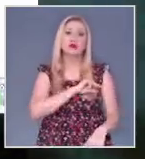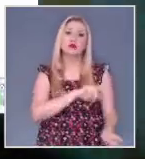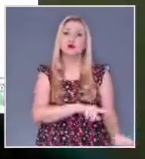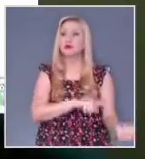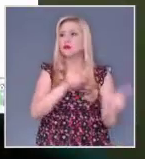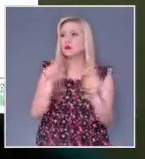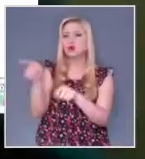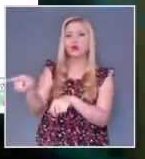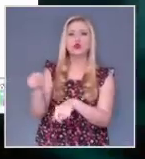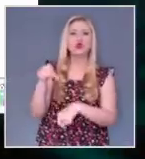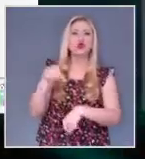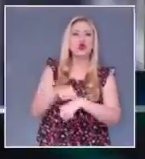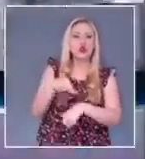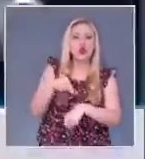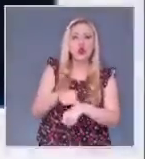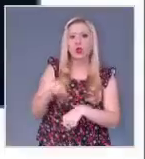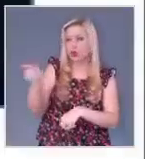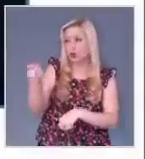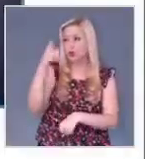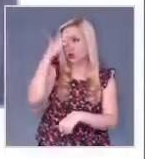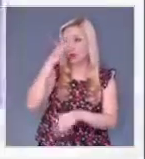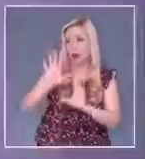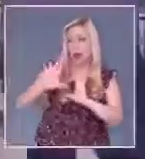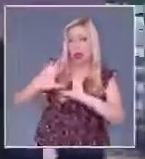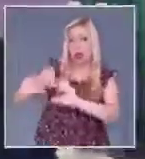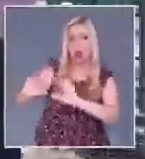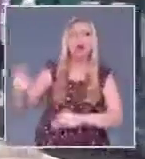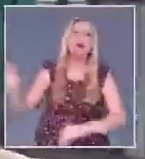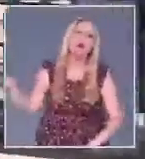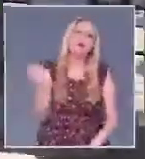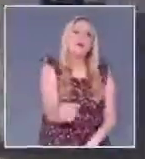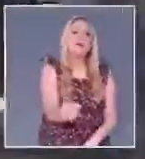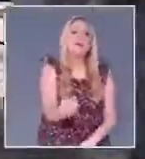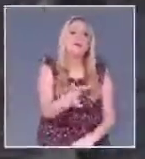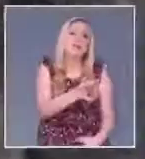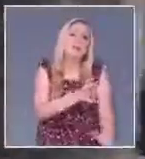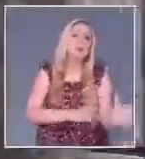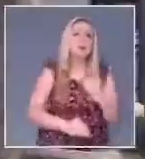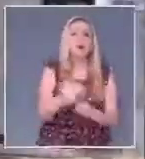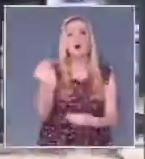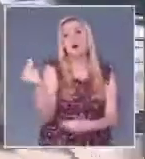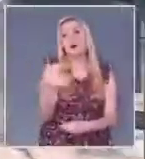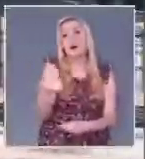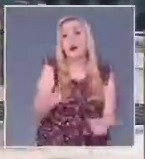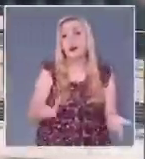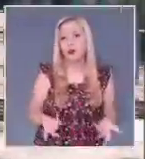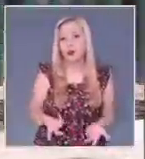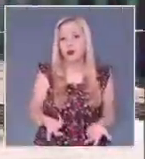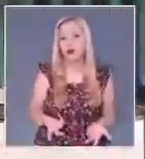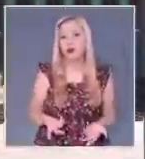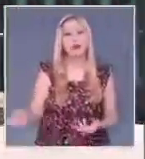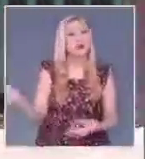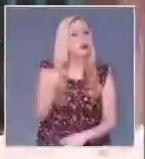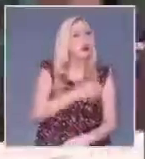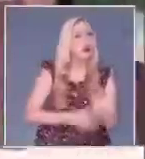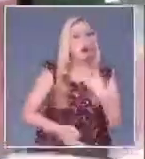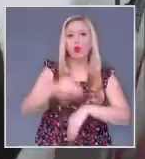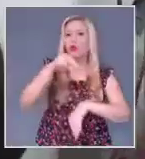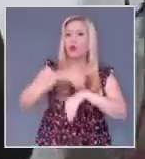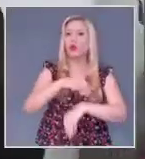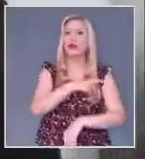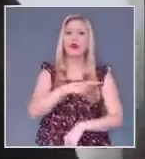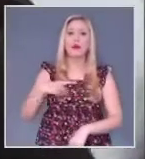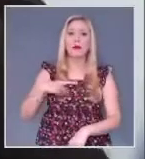pertinentes que sean requeridos subrayó que el personal médico debe tener siempre presente la perspectiva de